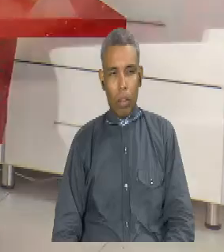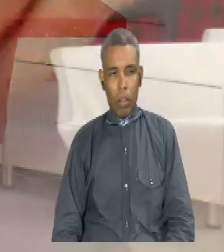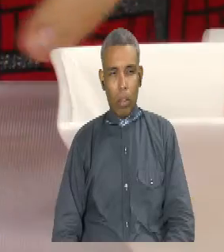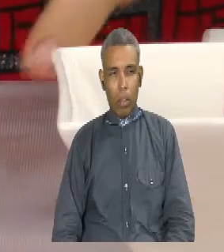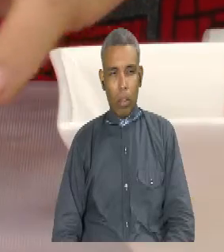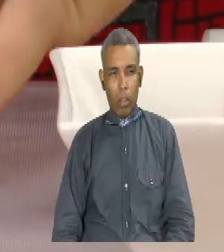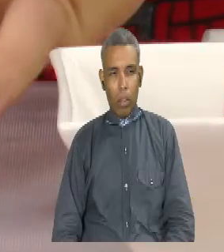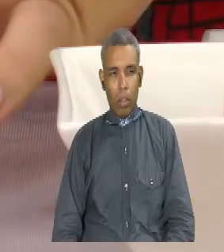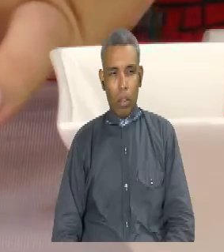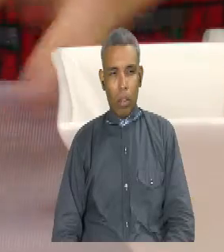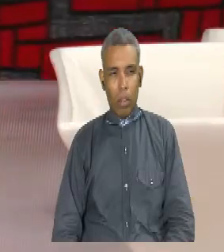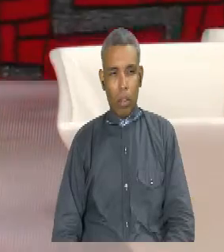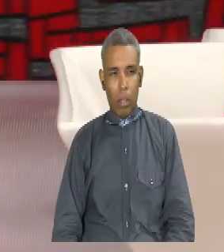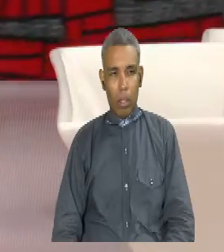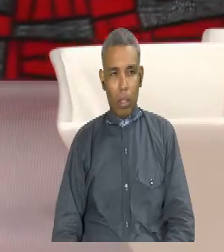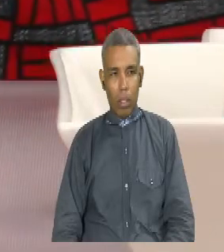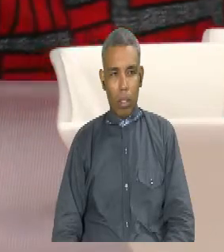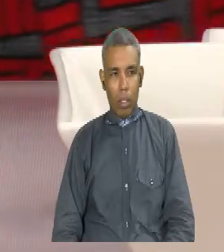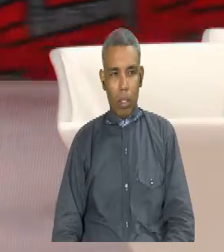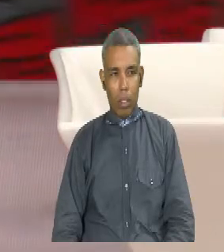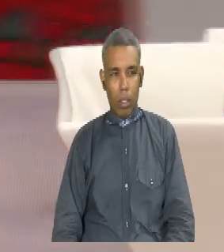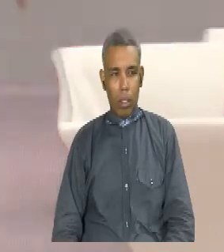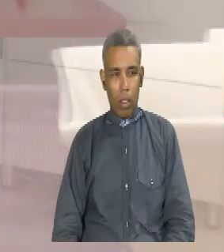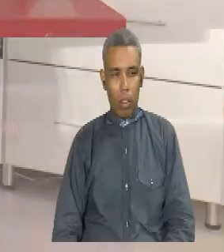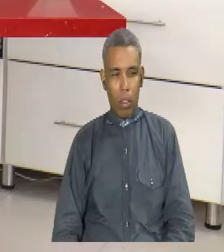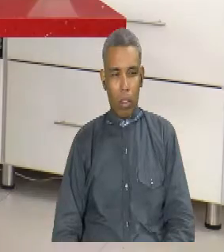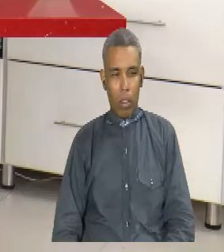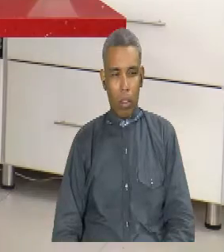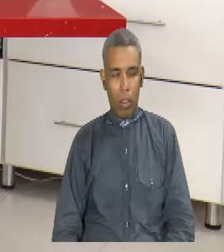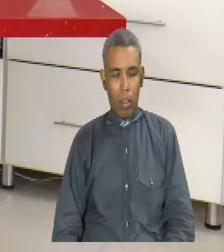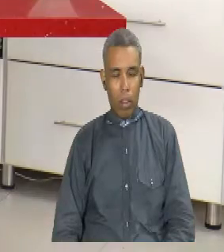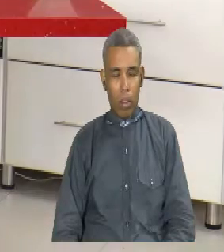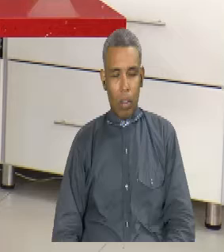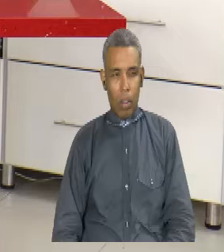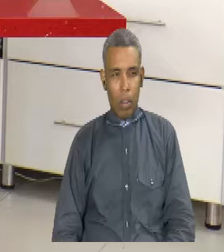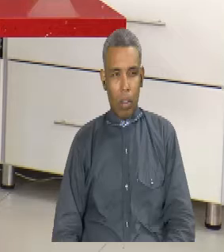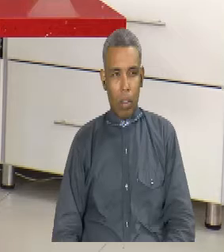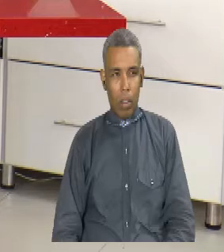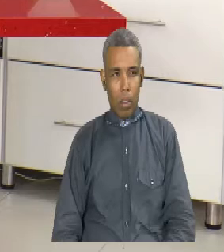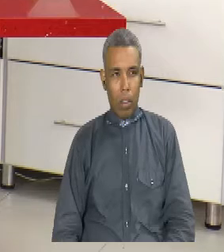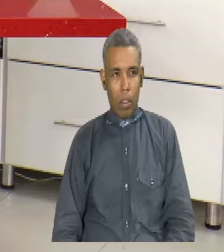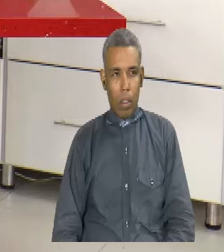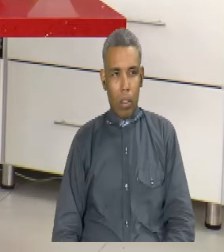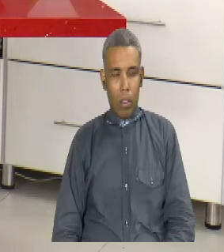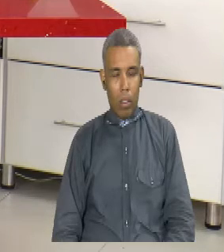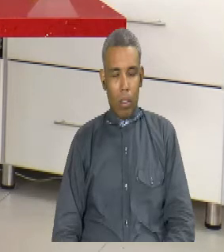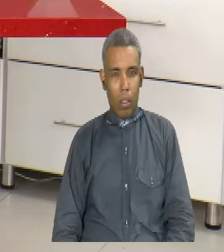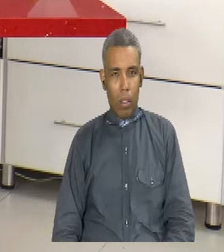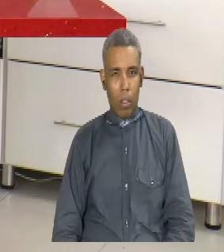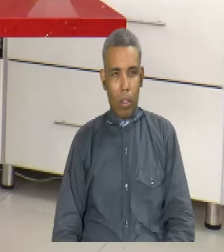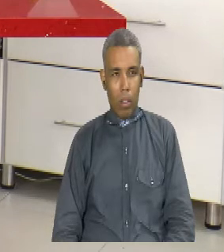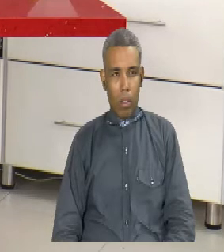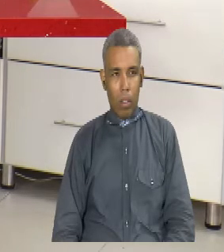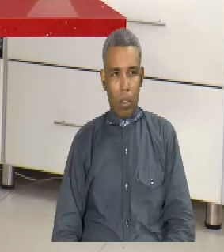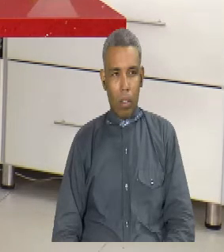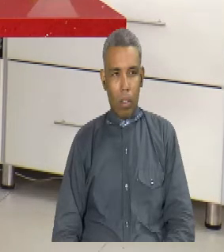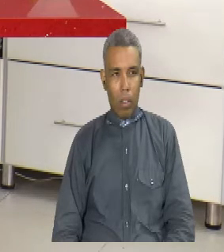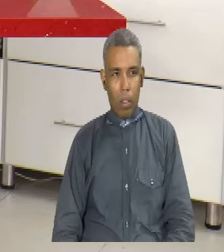cocidas en concentración con el aluminio y después estallarlas. Entonces, quedan como un